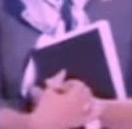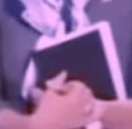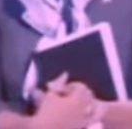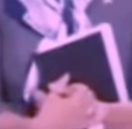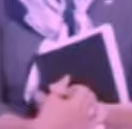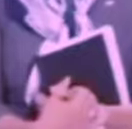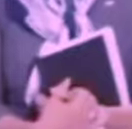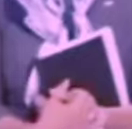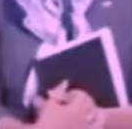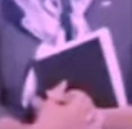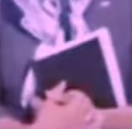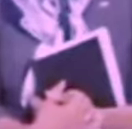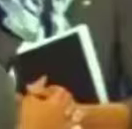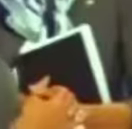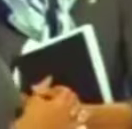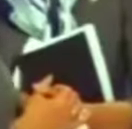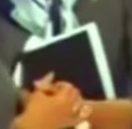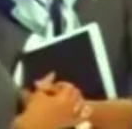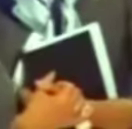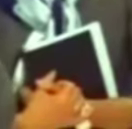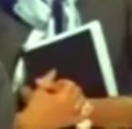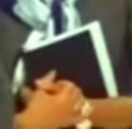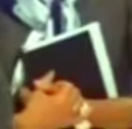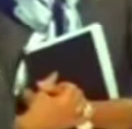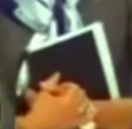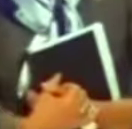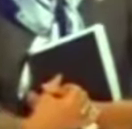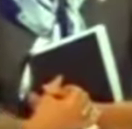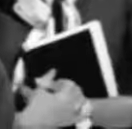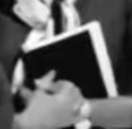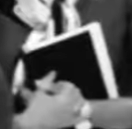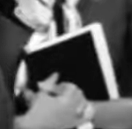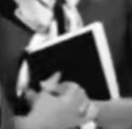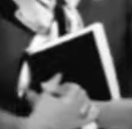colectiva, cuando al menos de que hay una inmunidad de rebaño, un rebaño.